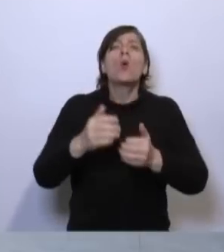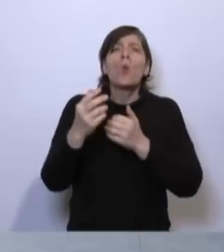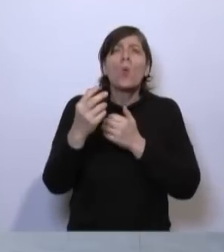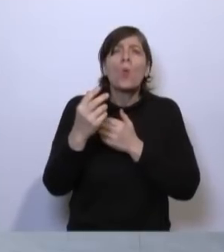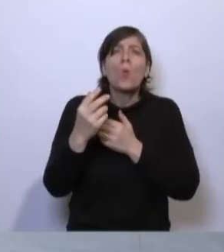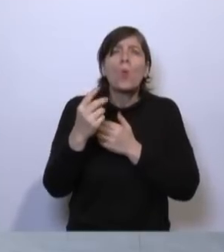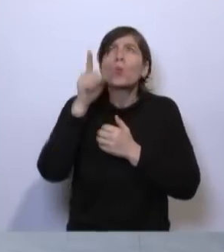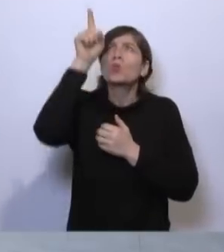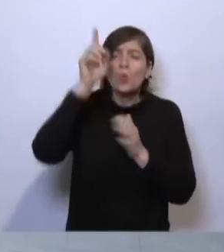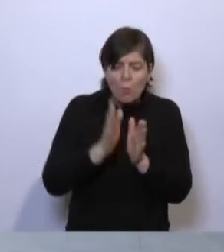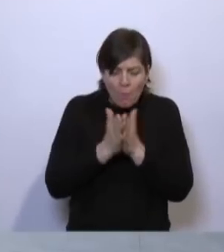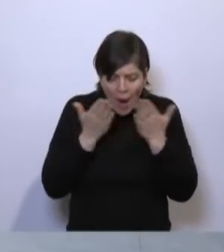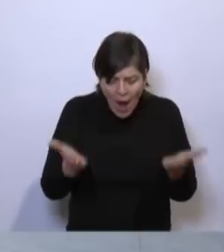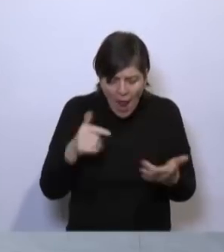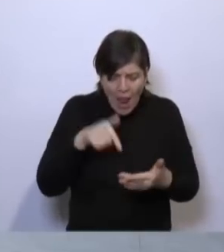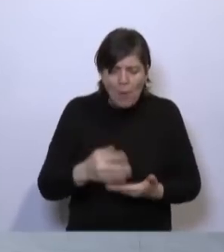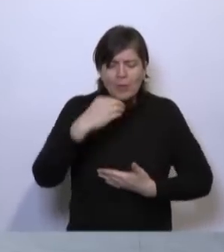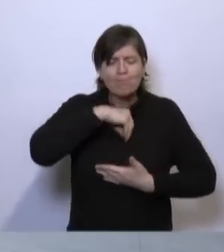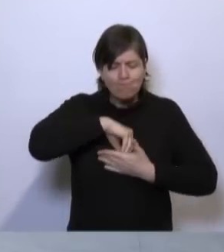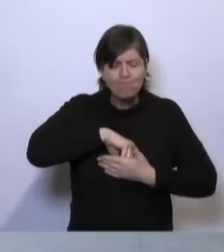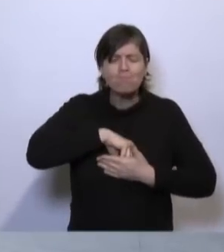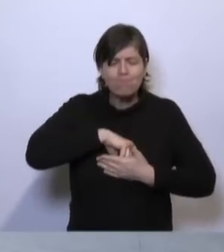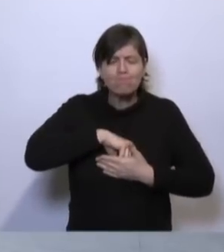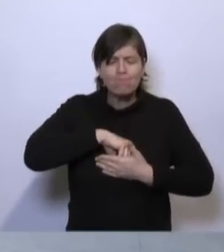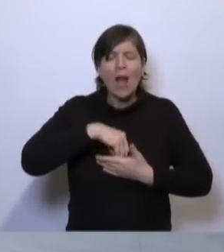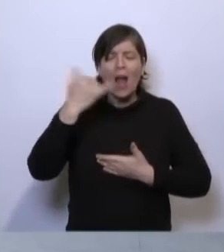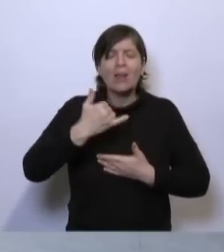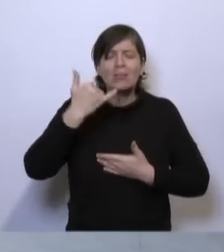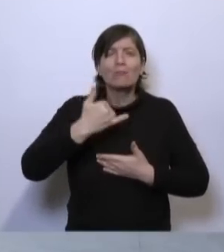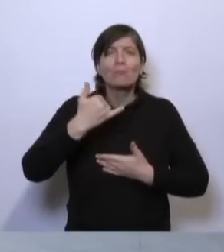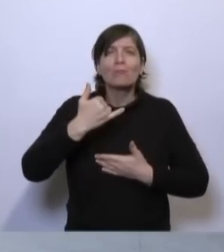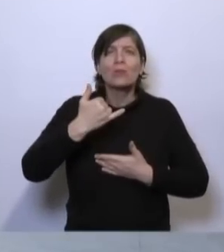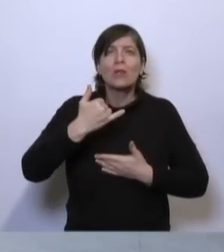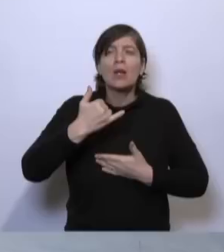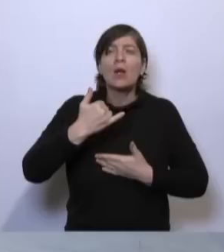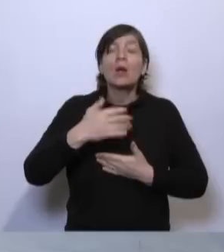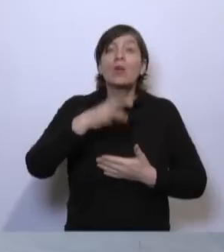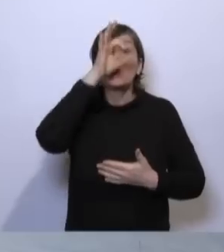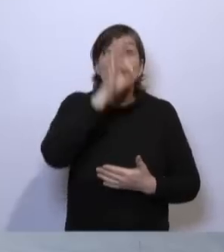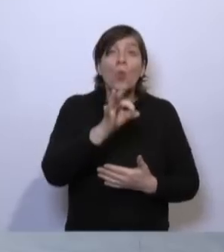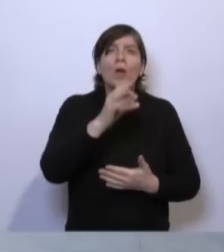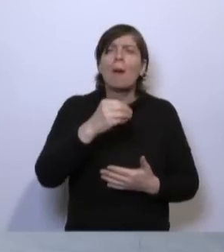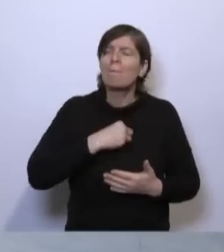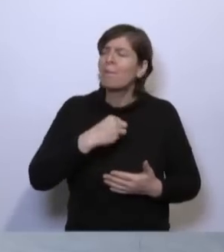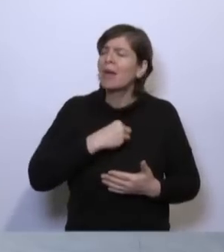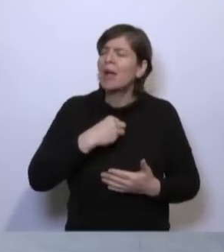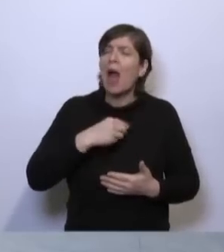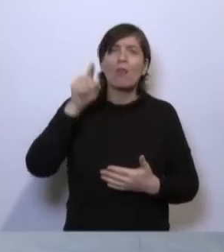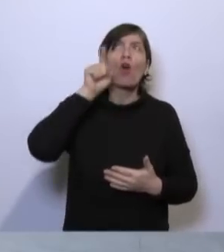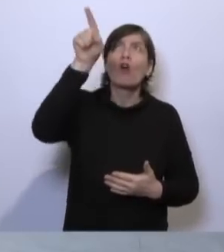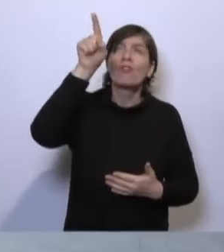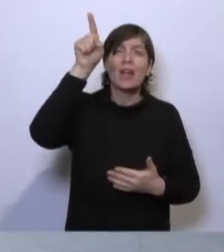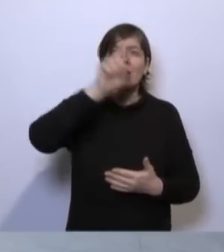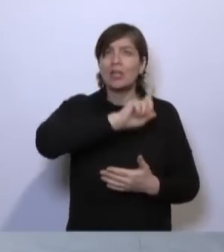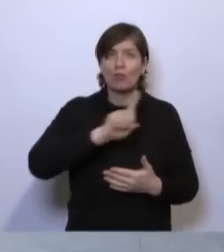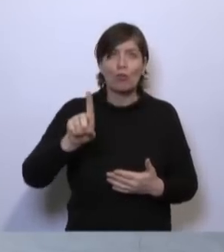Guardo tu palabra en mi interior para nunca pecar contra ti.